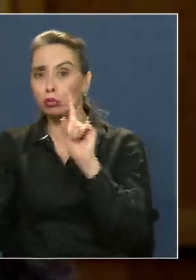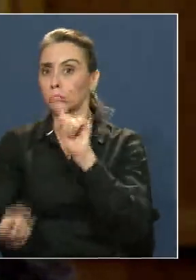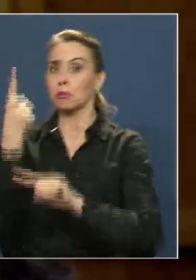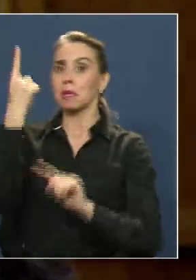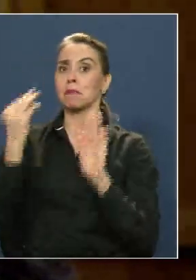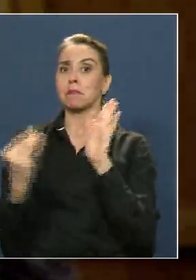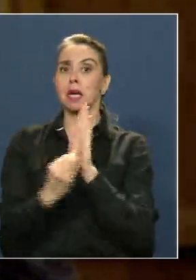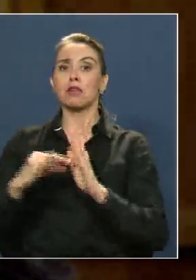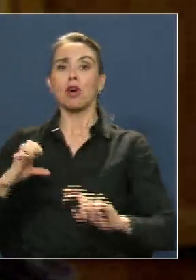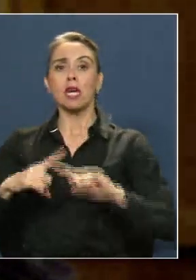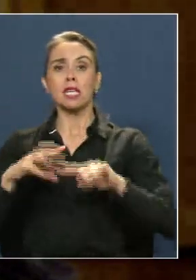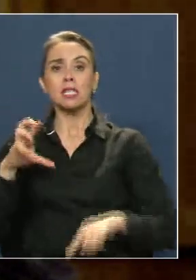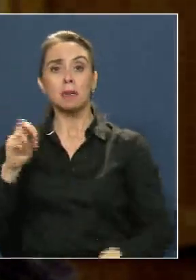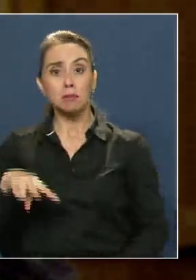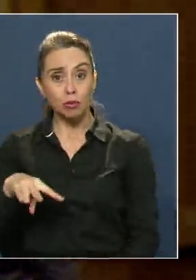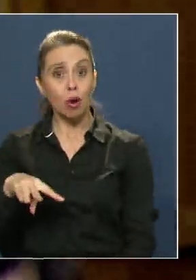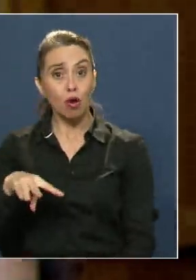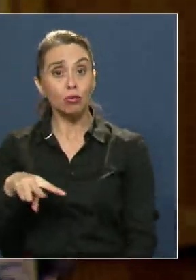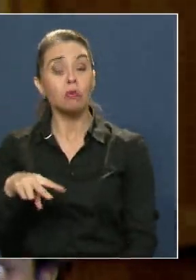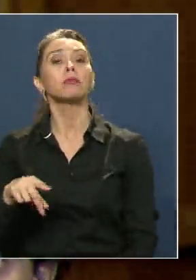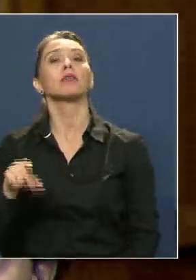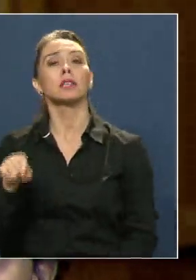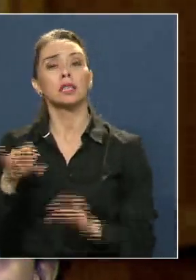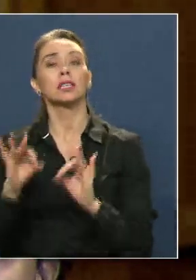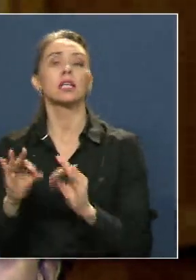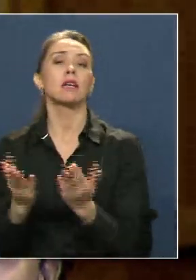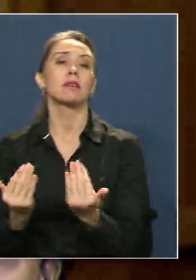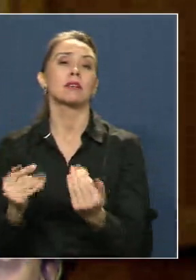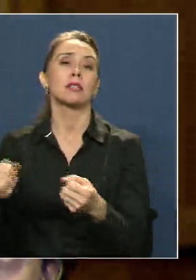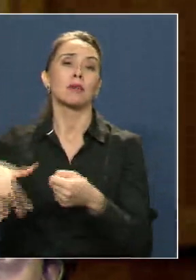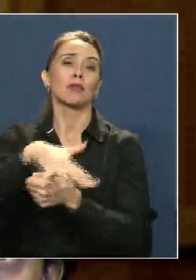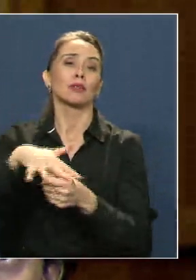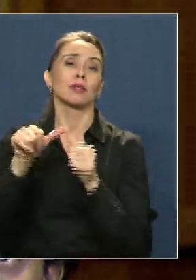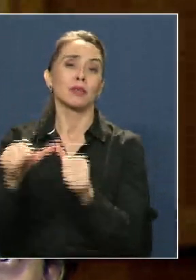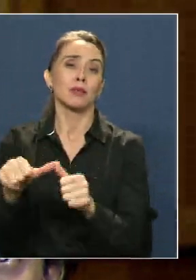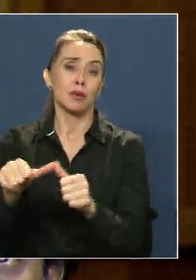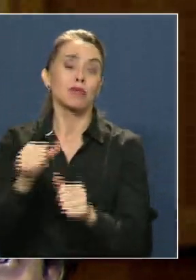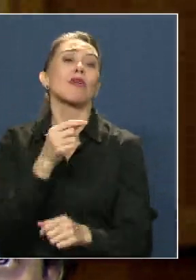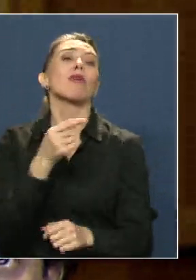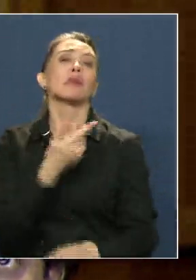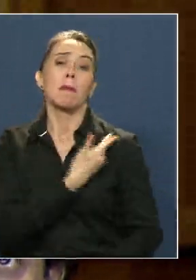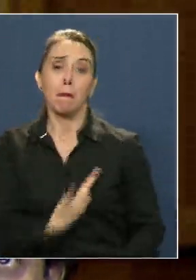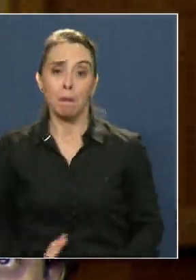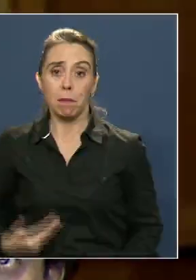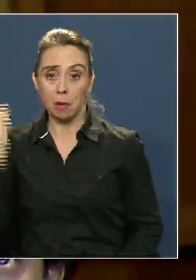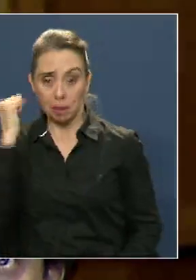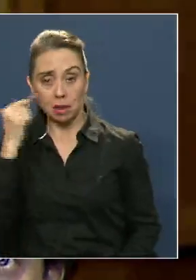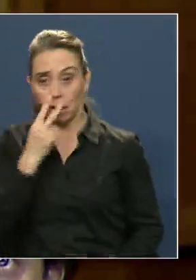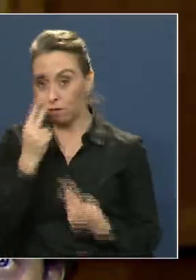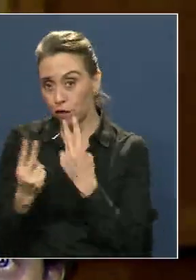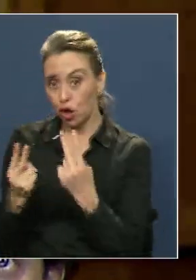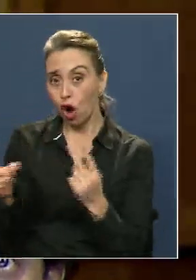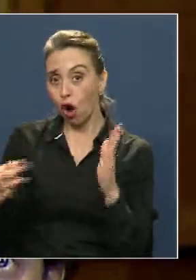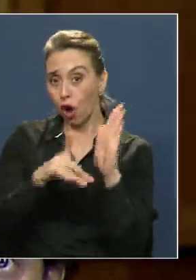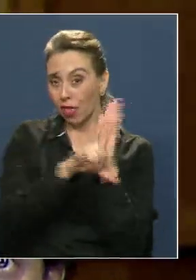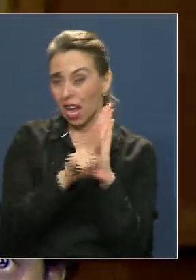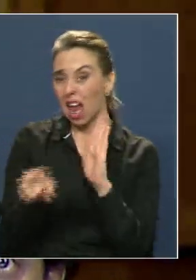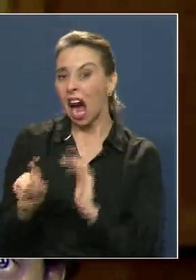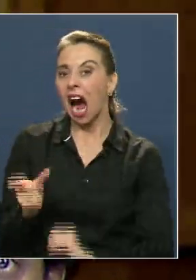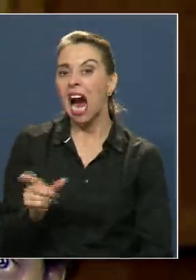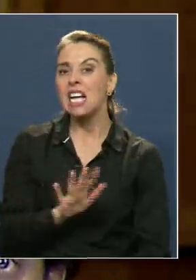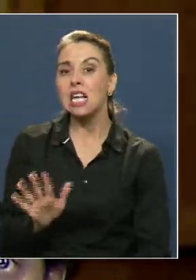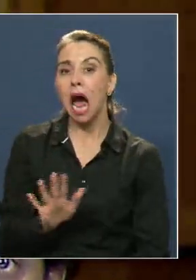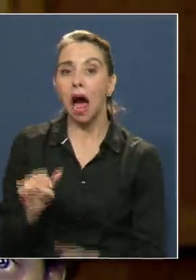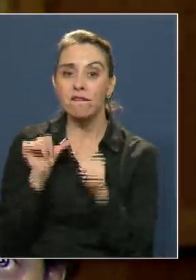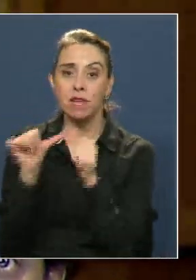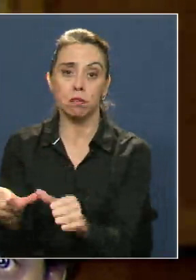Pero sin embargo en este caso creemos que lo amerita y así lo estimó el presidente. primero por la gravedad del delito que se comete.